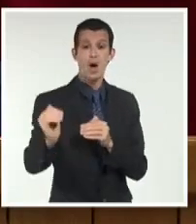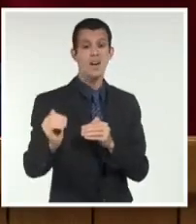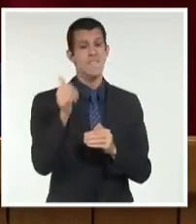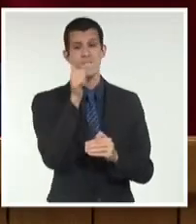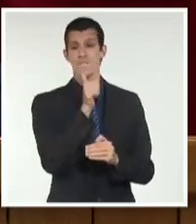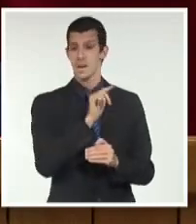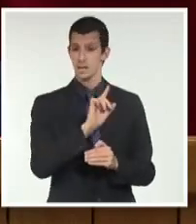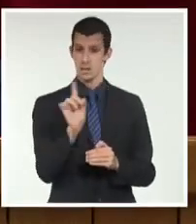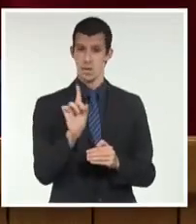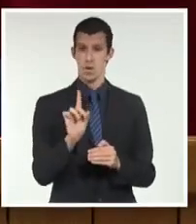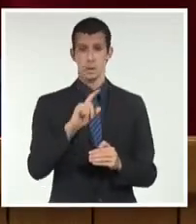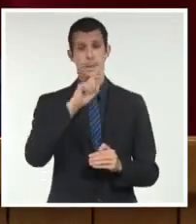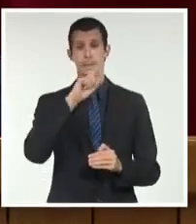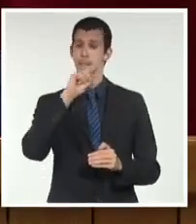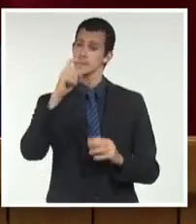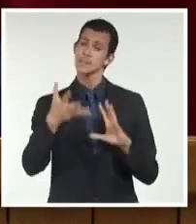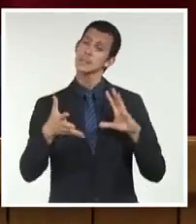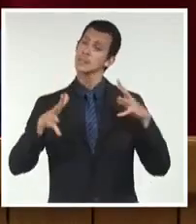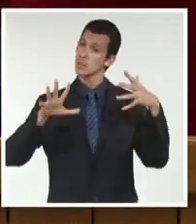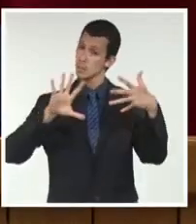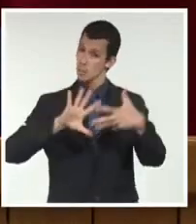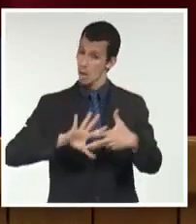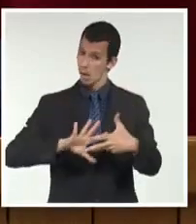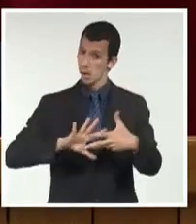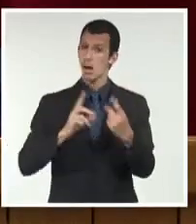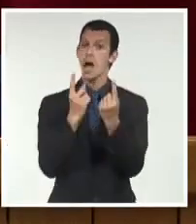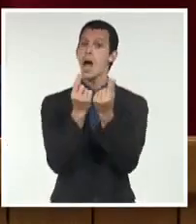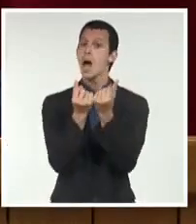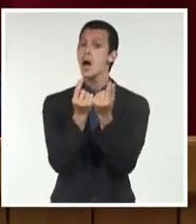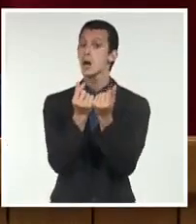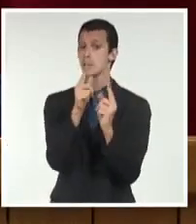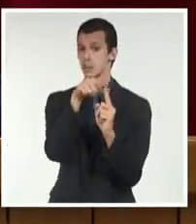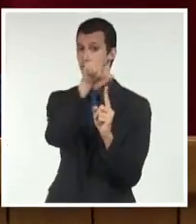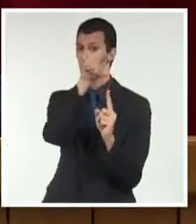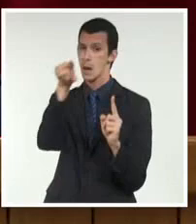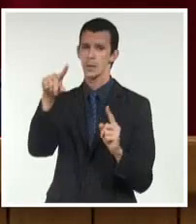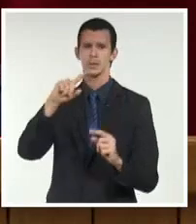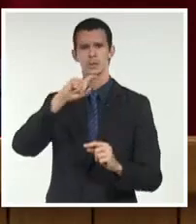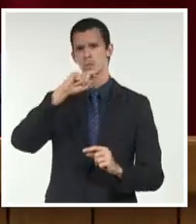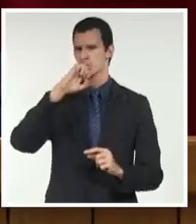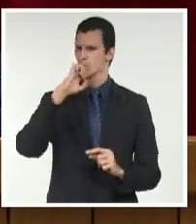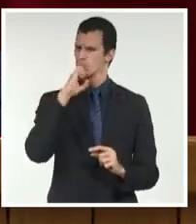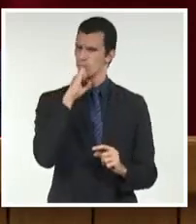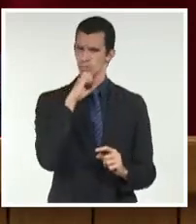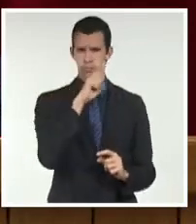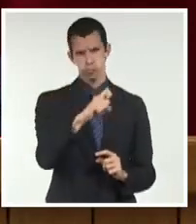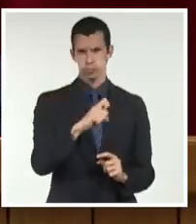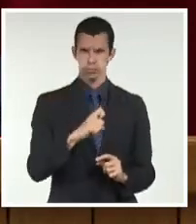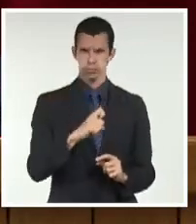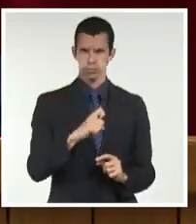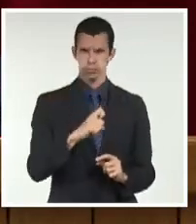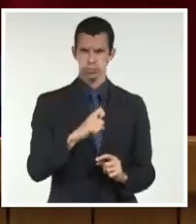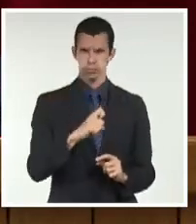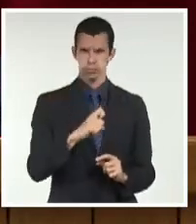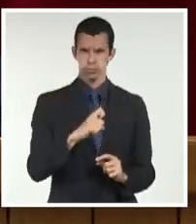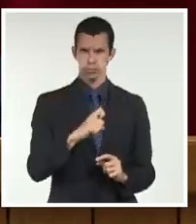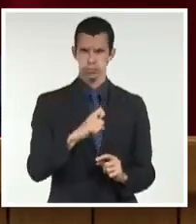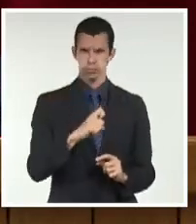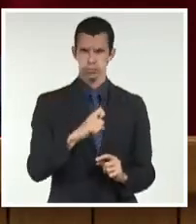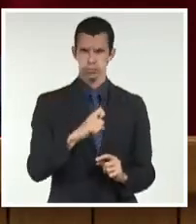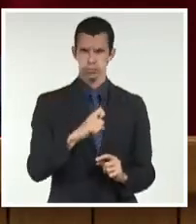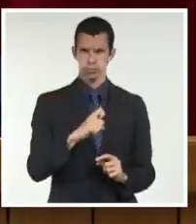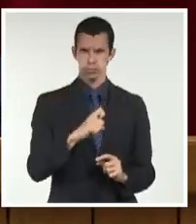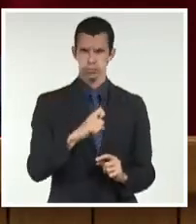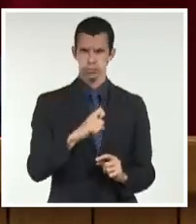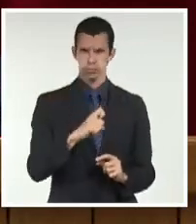por un escenario sumamente complejo en el que resulta en extremo difícil lograr los ingresos en divisas que